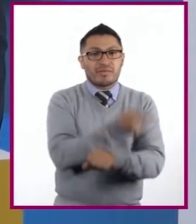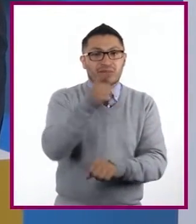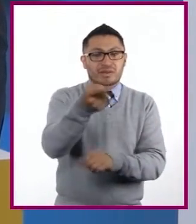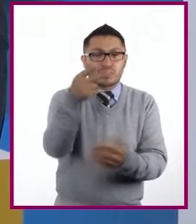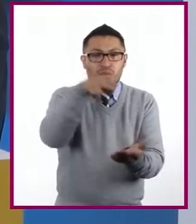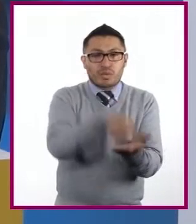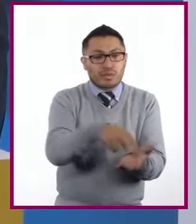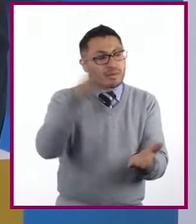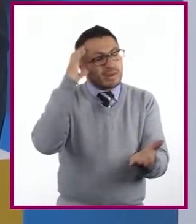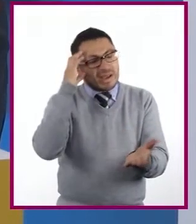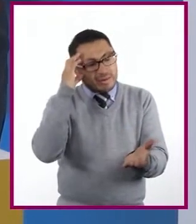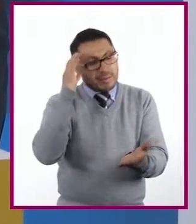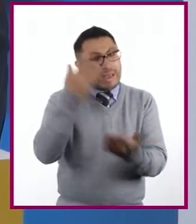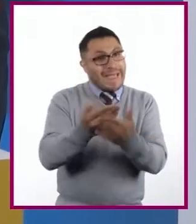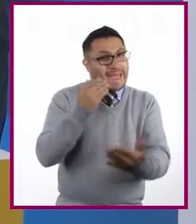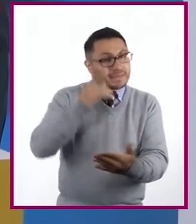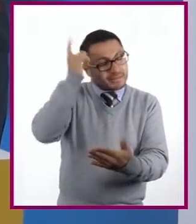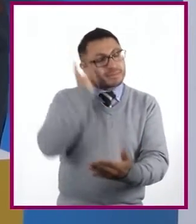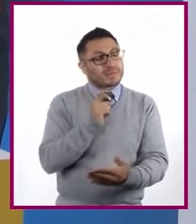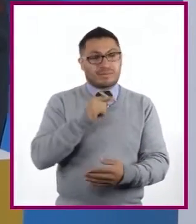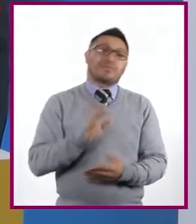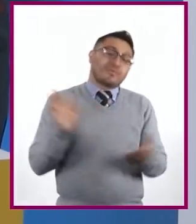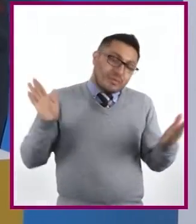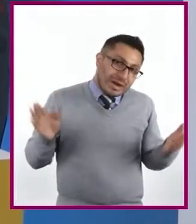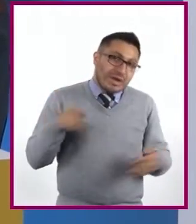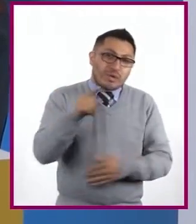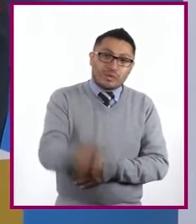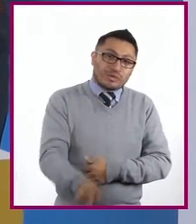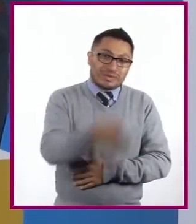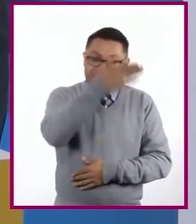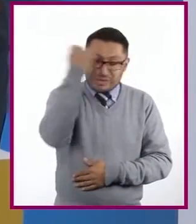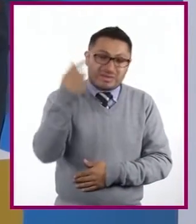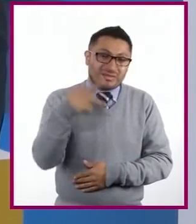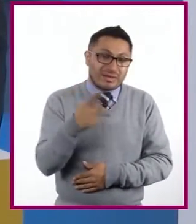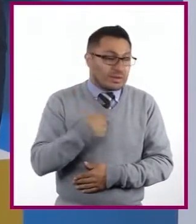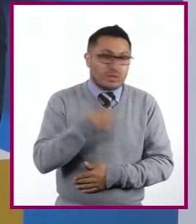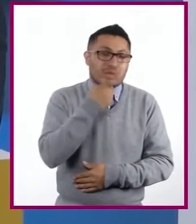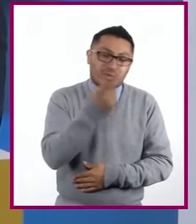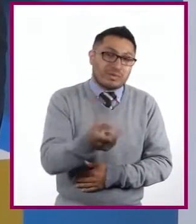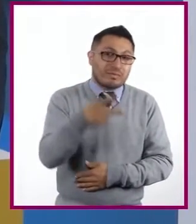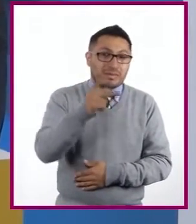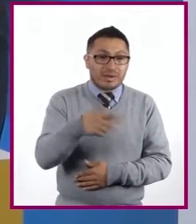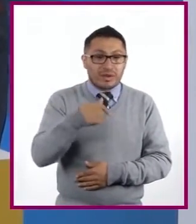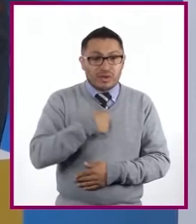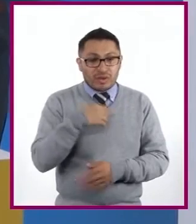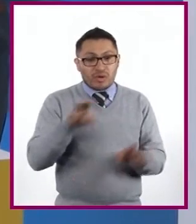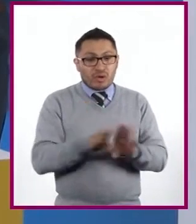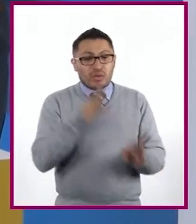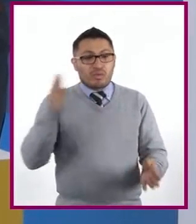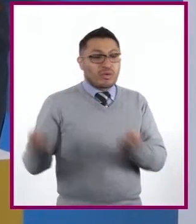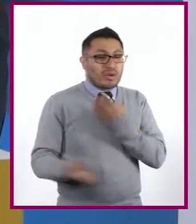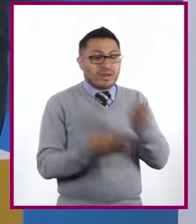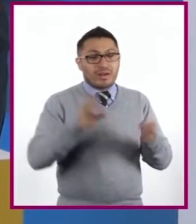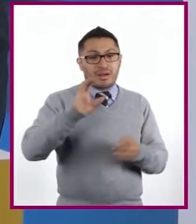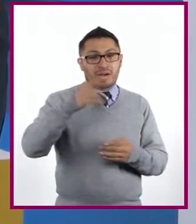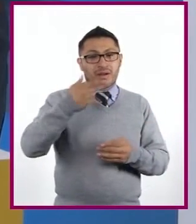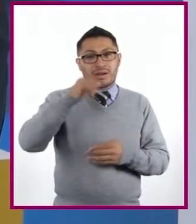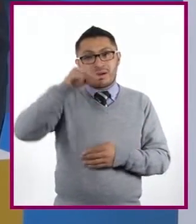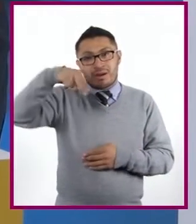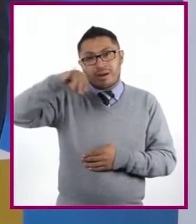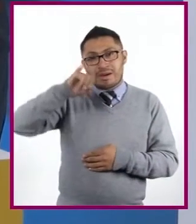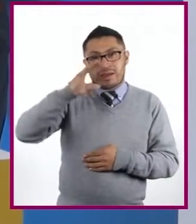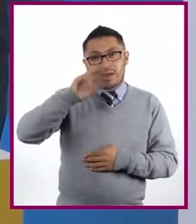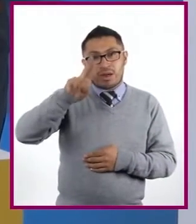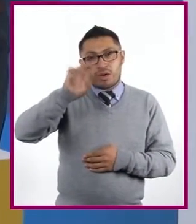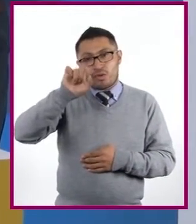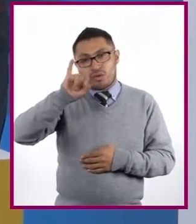sí que no está usted para saberlo ni yo para contarlo, pero generalmente hago lo que se llama la danza del chinicuil. ¿Cómo